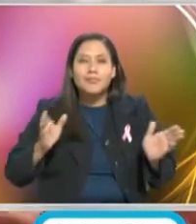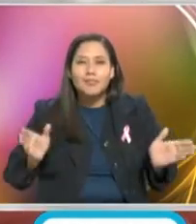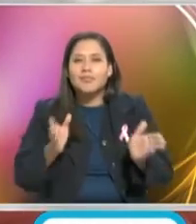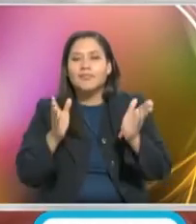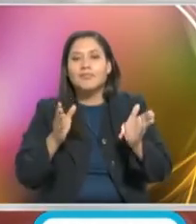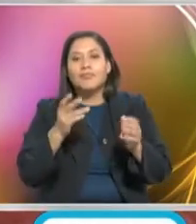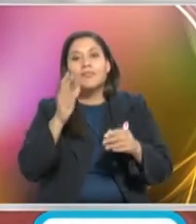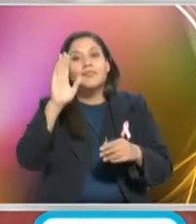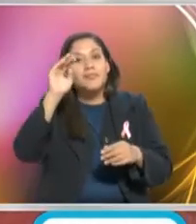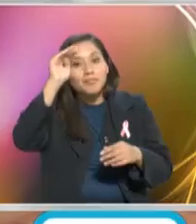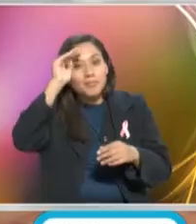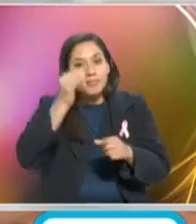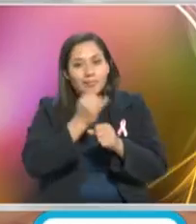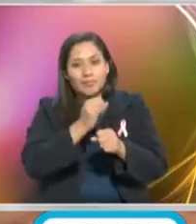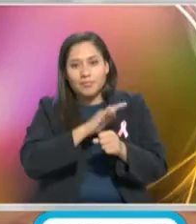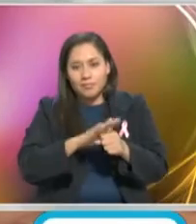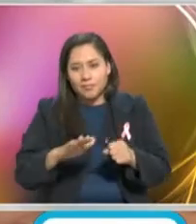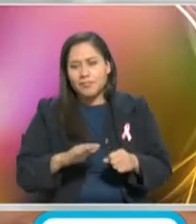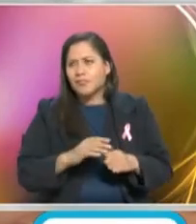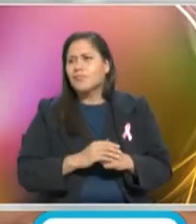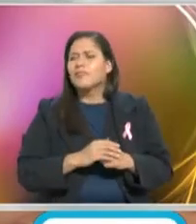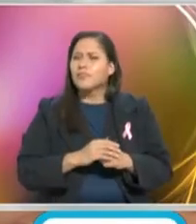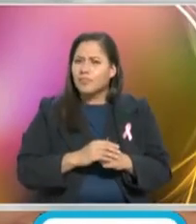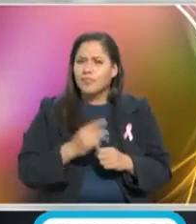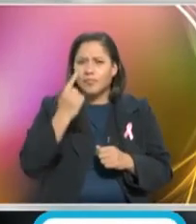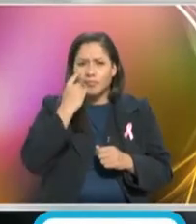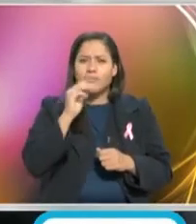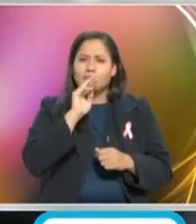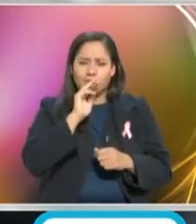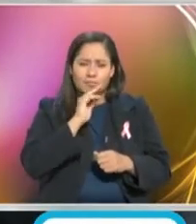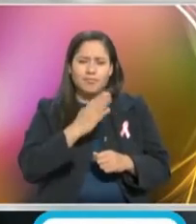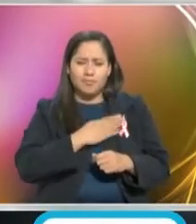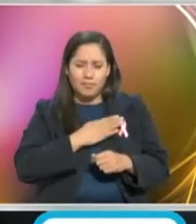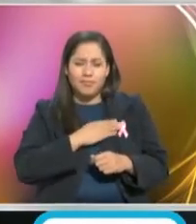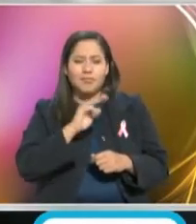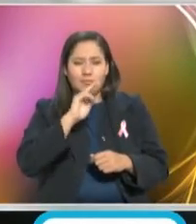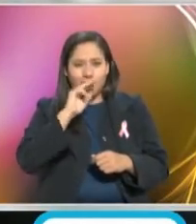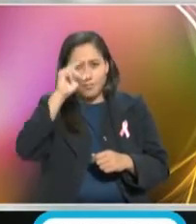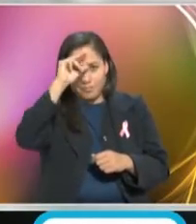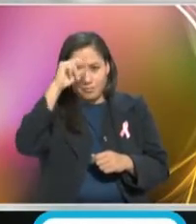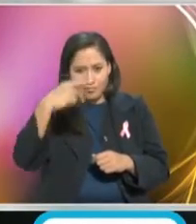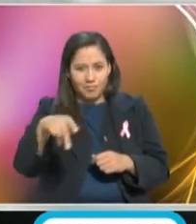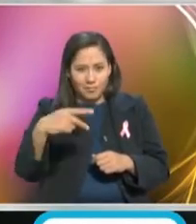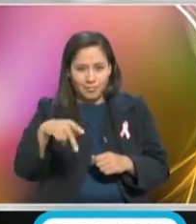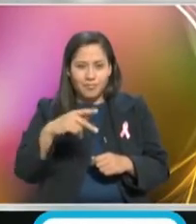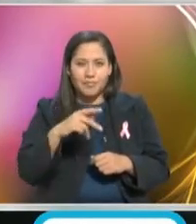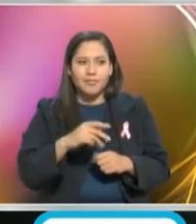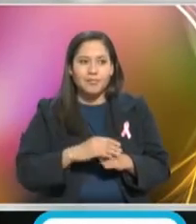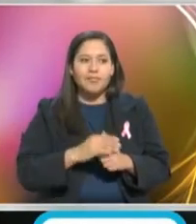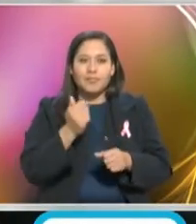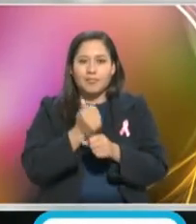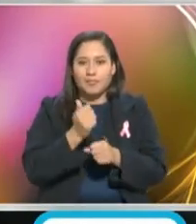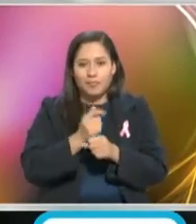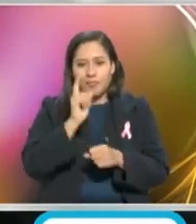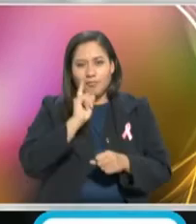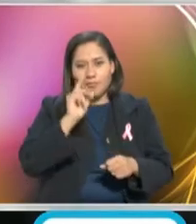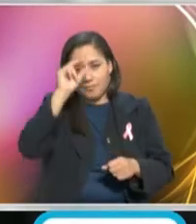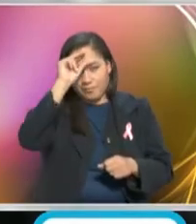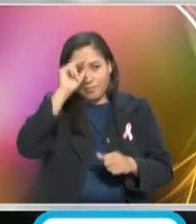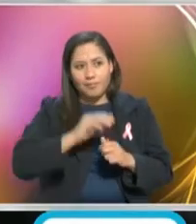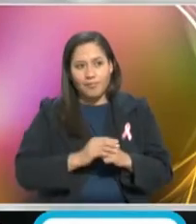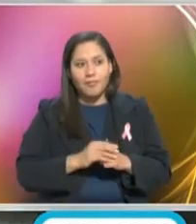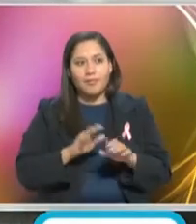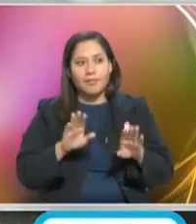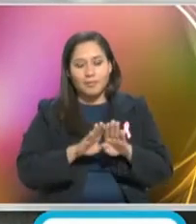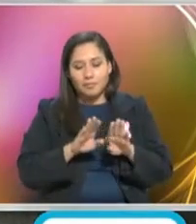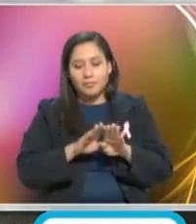pues, imposible. Pues afortunadamente tuvo una mamá muy inteligente. Entonces él, había unos sótanos en la